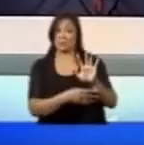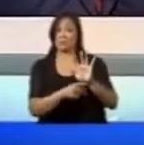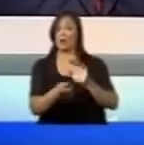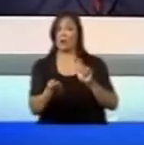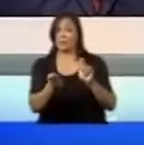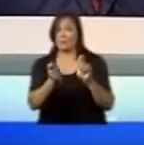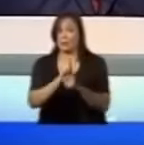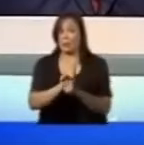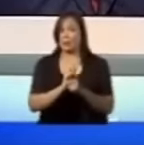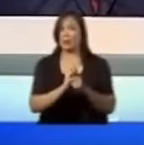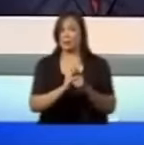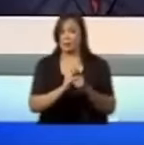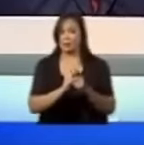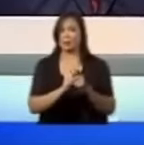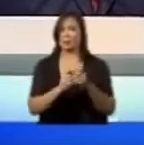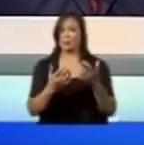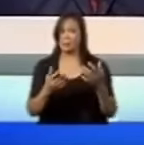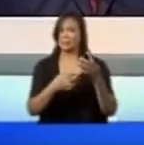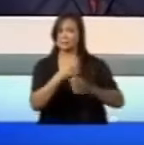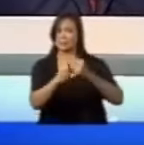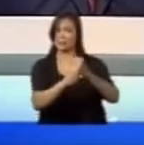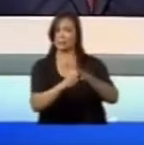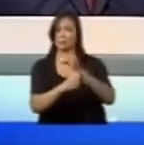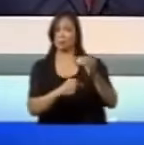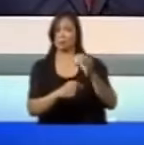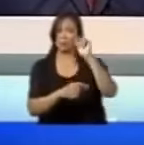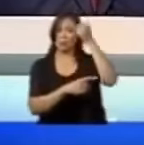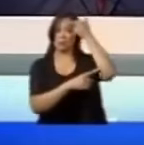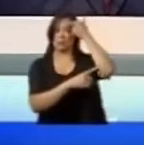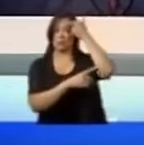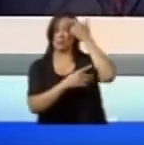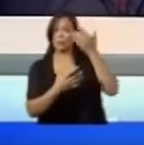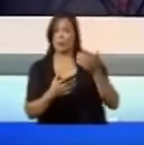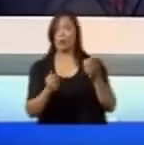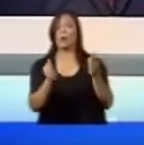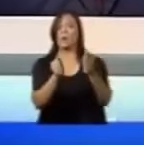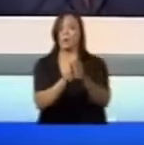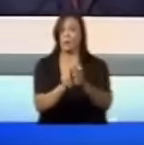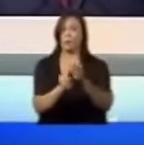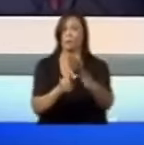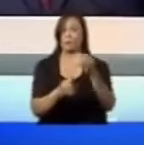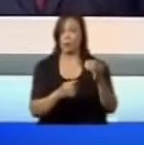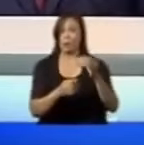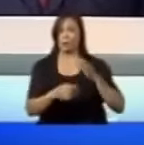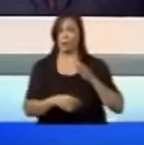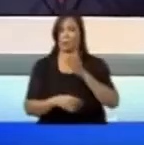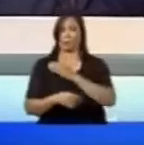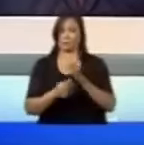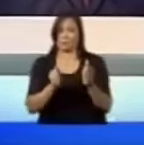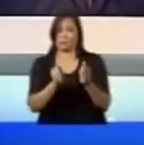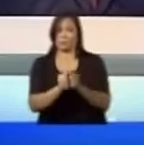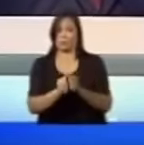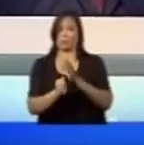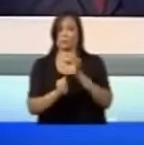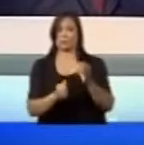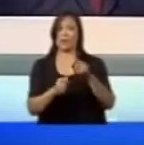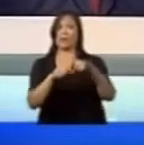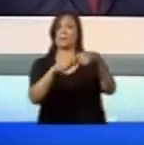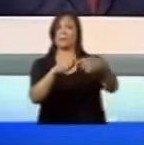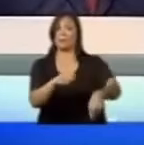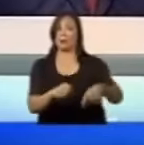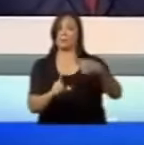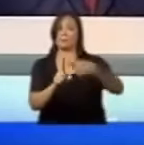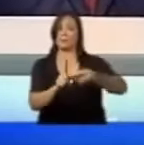una reforma de, en ese año de ese, del gobierno, conjuntamente también con el Congreso, se puso a que se